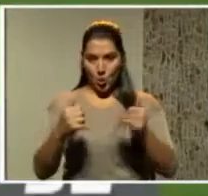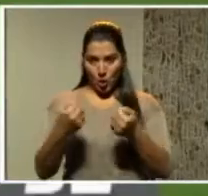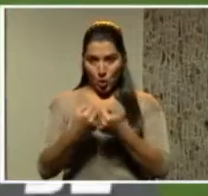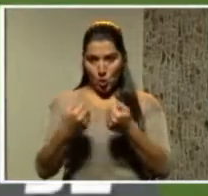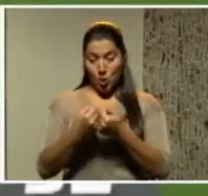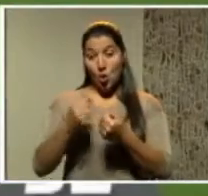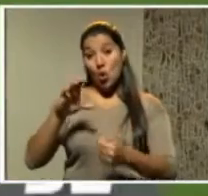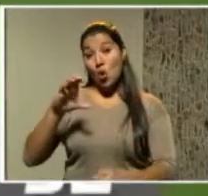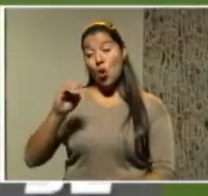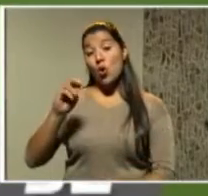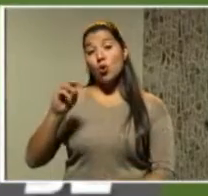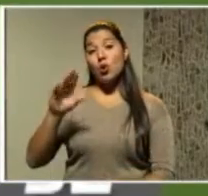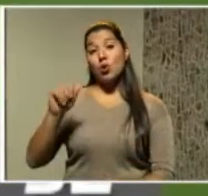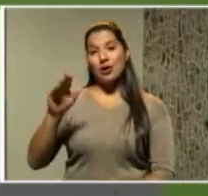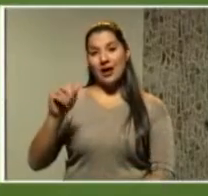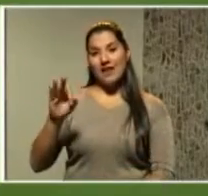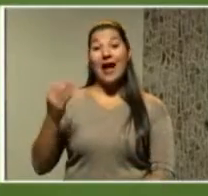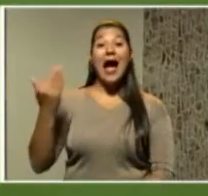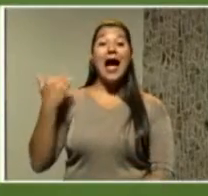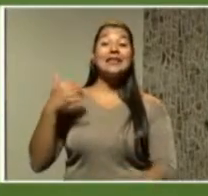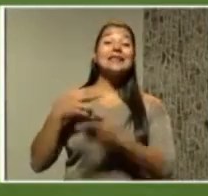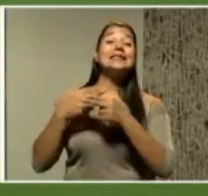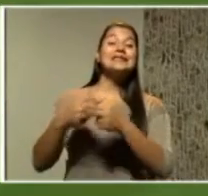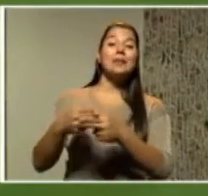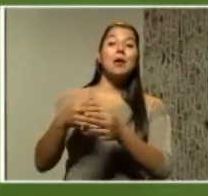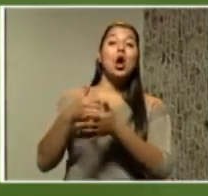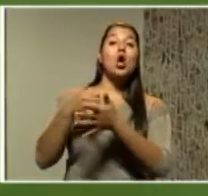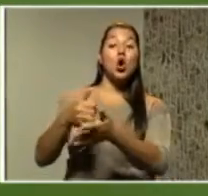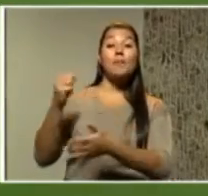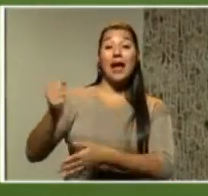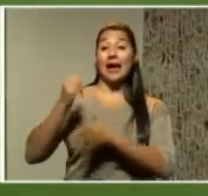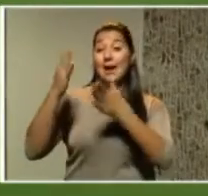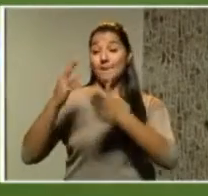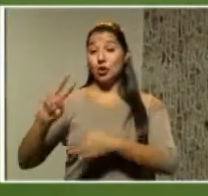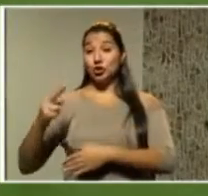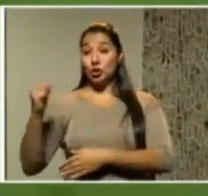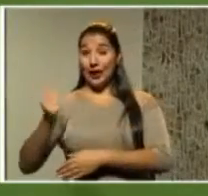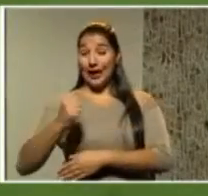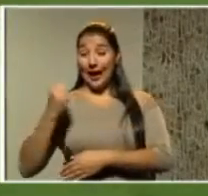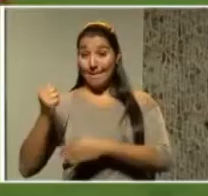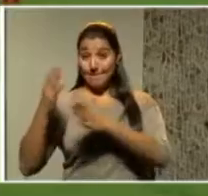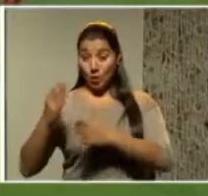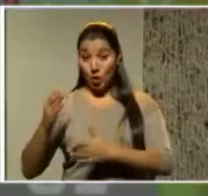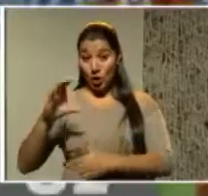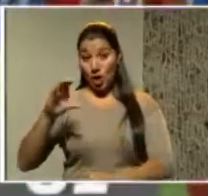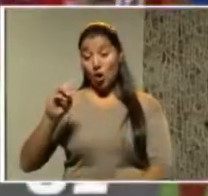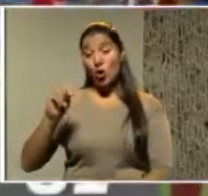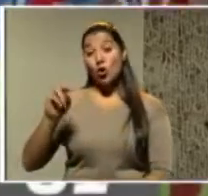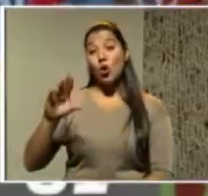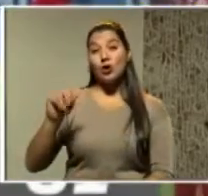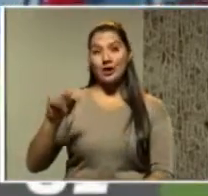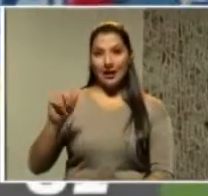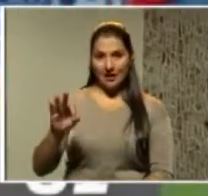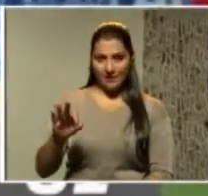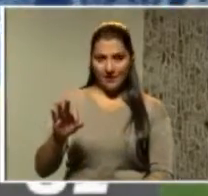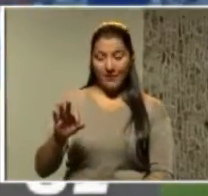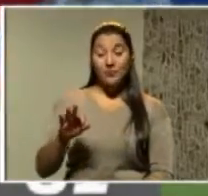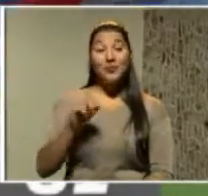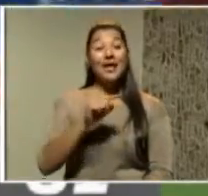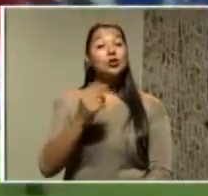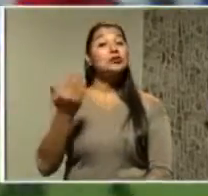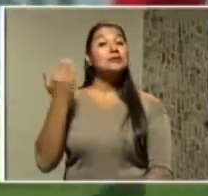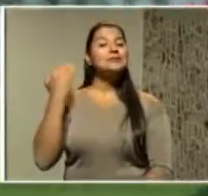CONCACAF, o llamada anteriormente como Copa de Campeones y Subcampeones de la CONCACAF. Los Lecheros, en la edición de